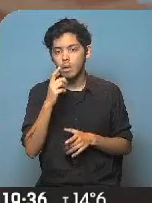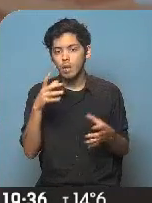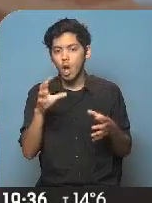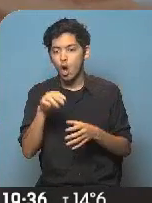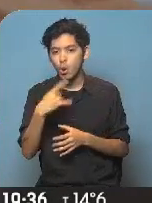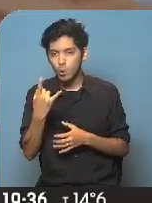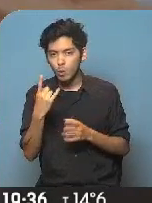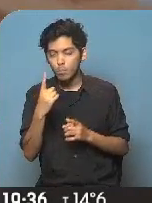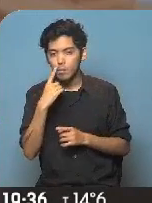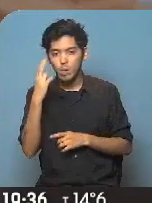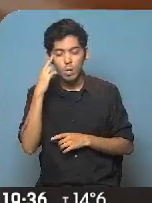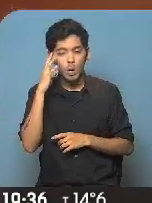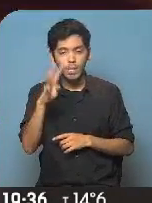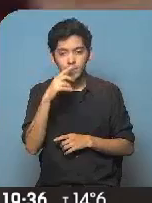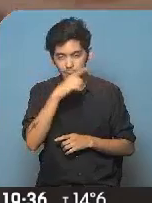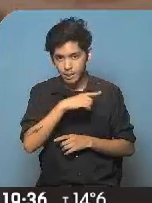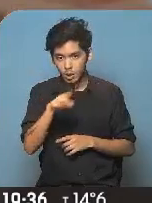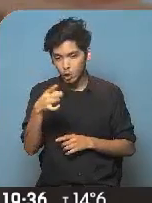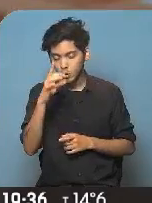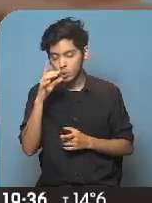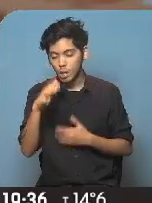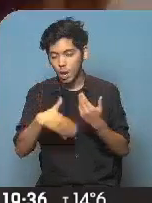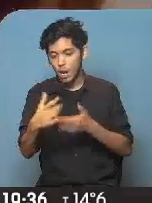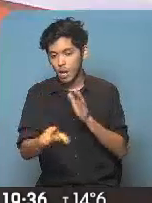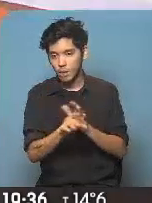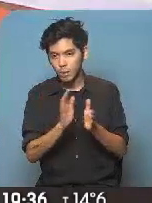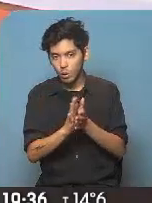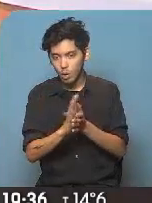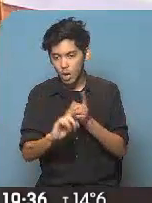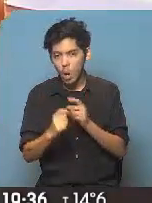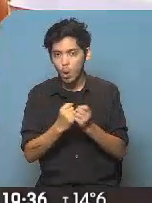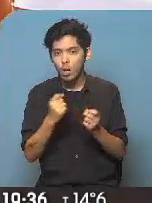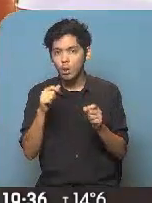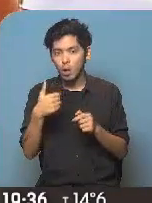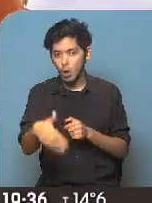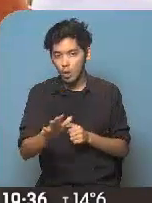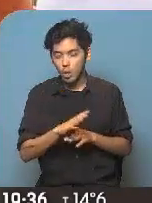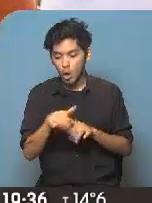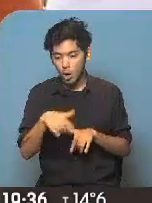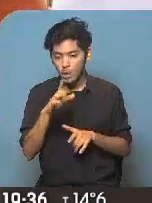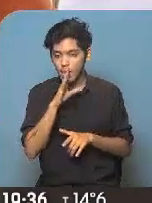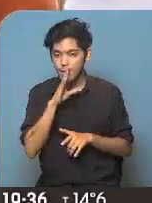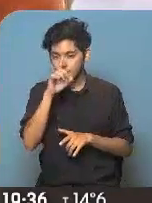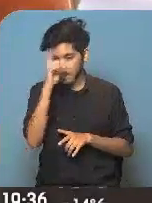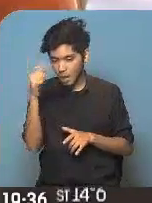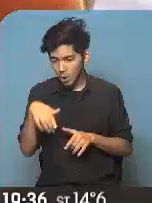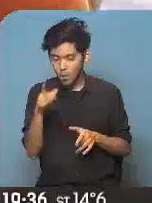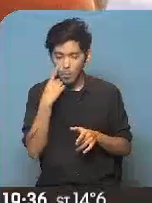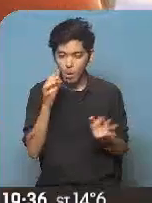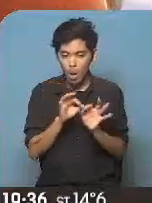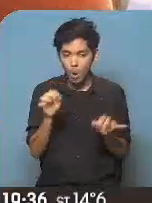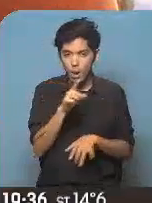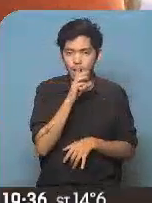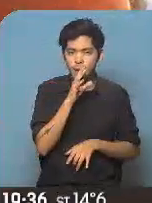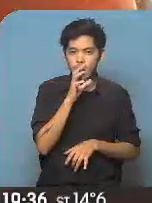año 1947 y otras resoluciones posteriores y acuerdos posteriores, hoy el Estado palestino existiría probablemente al lado del Estado de Israel,